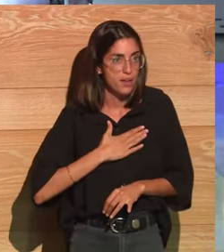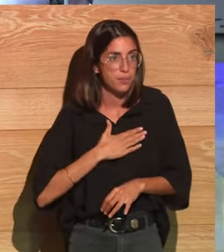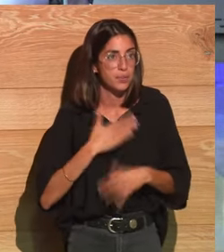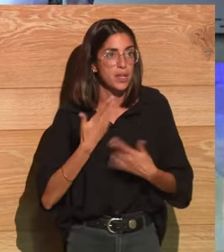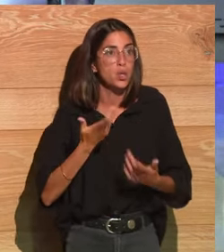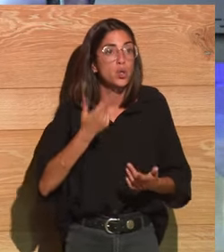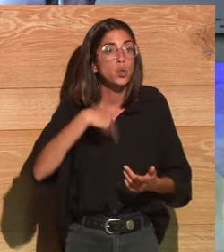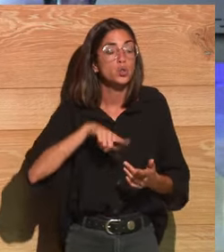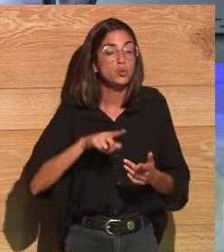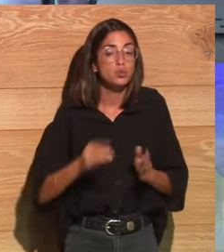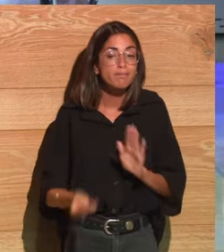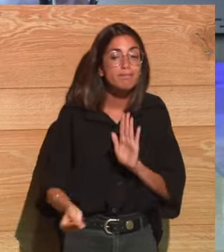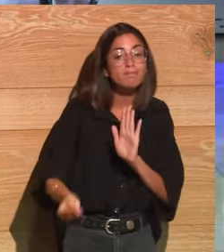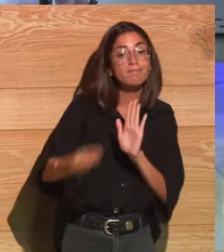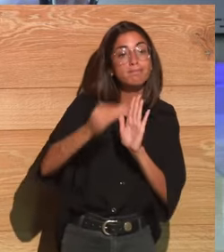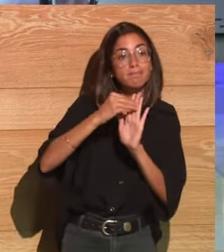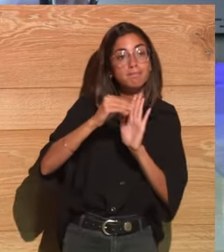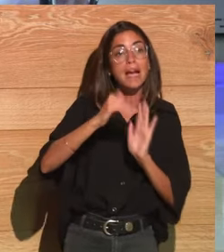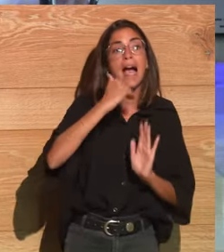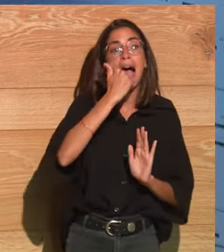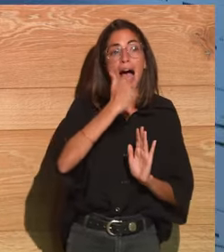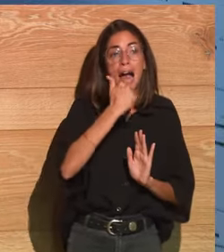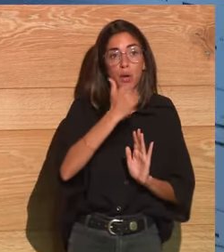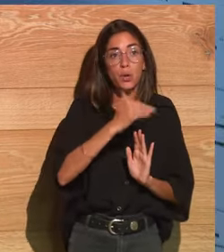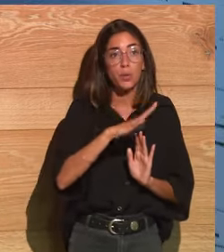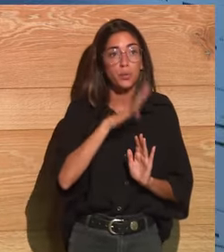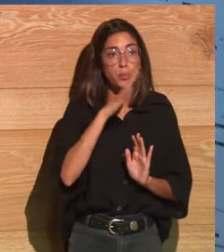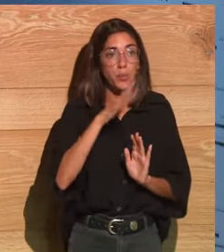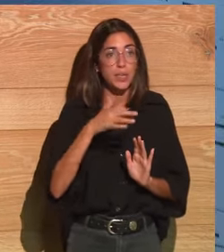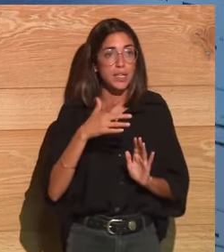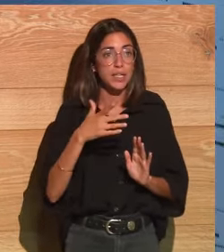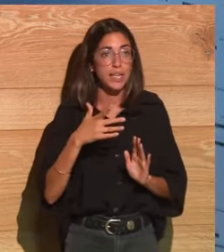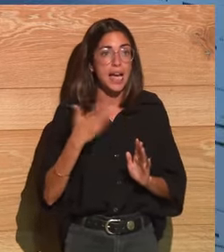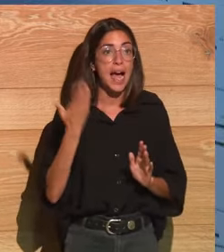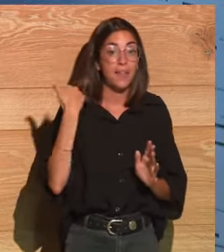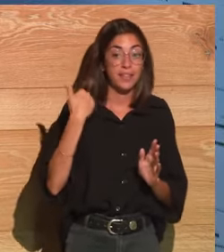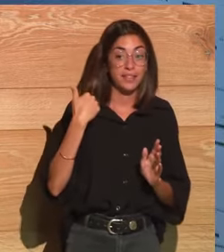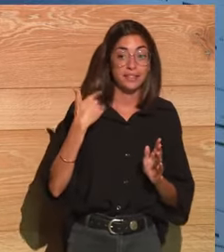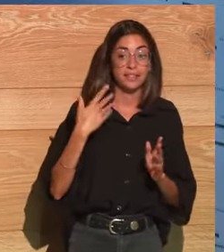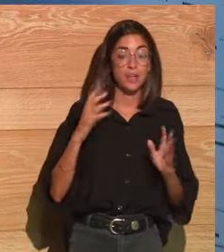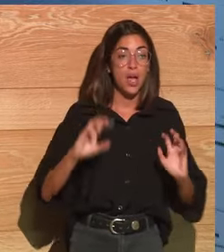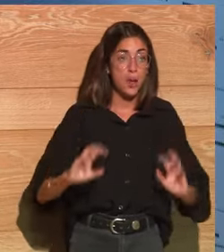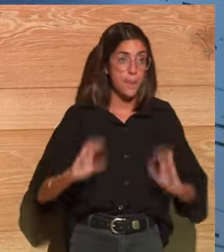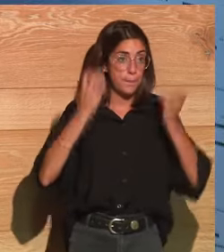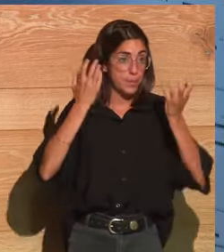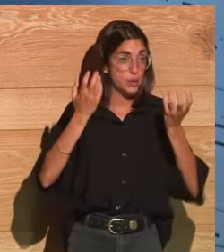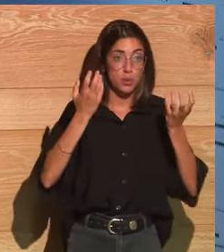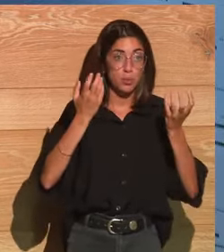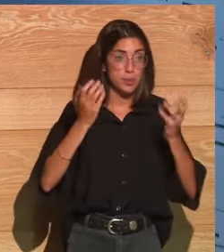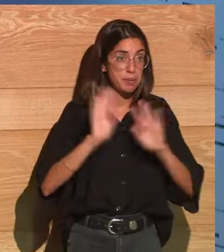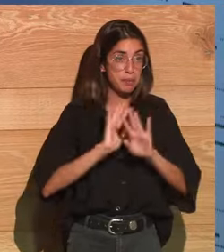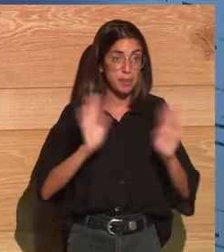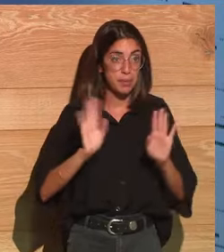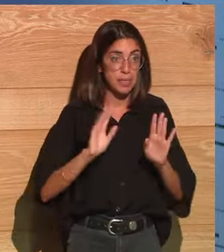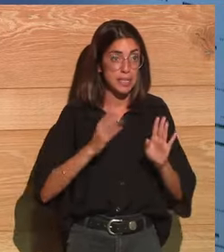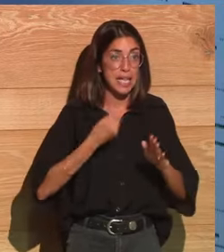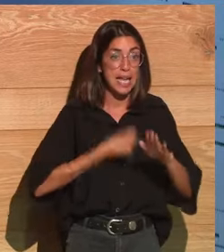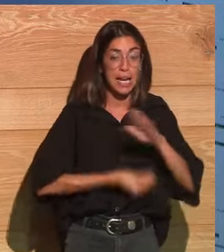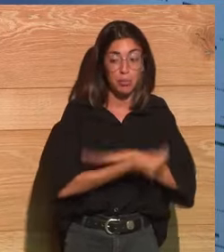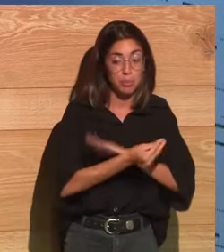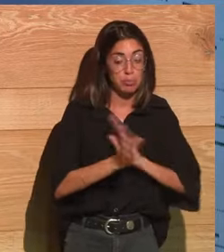añadido una vuelta de tuerca a la historia de la especie. O sea, realmente lo principal antes era vivir, sobrevivir, ¿no? La especie tiene que sobrevivir y